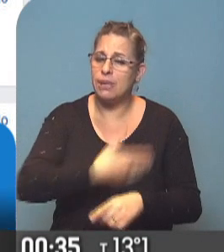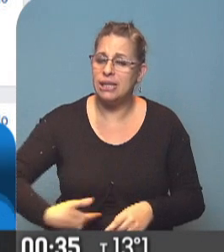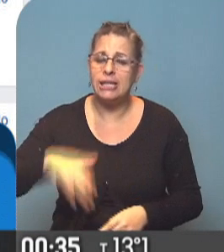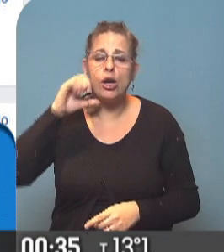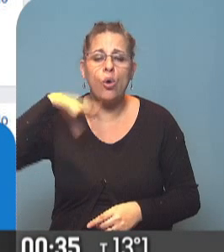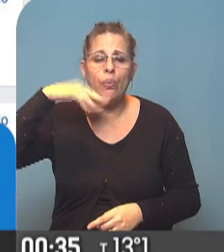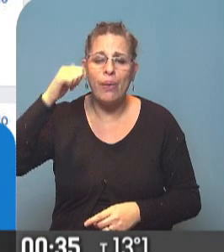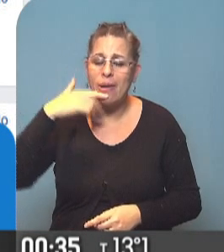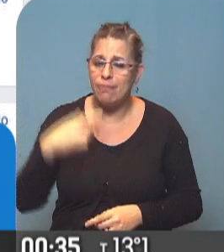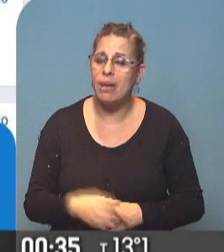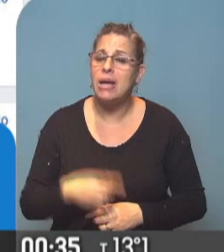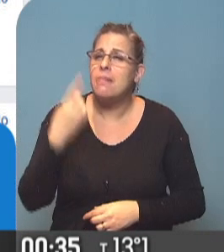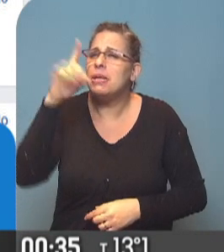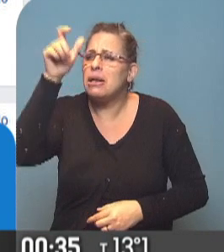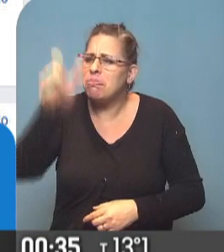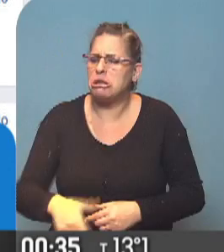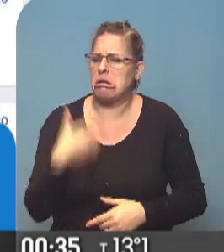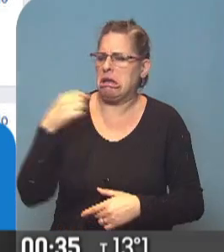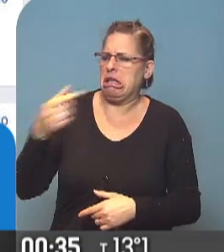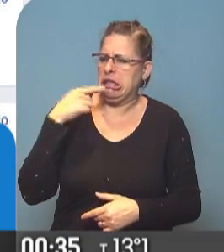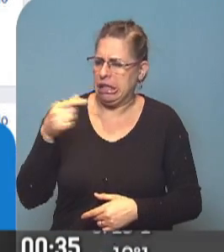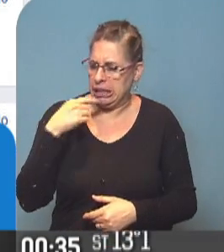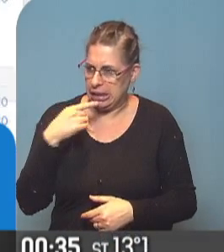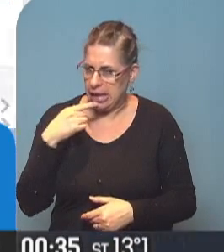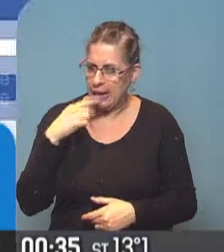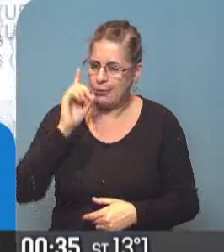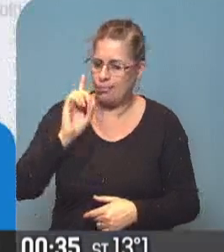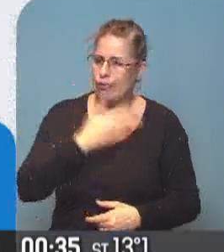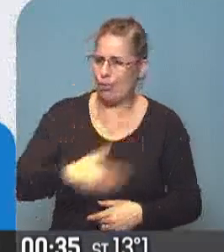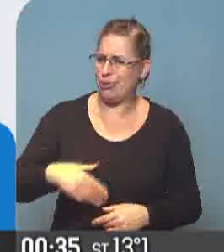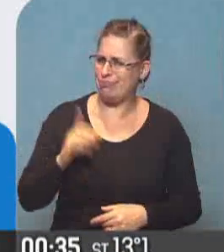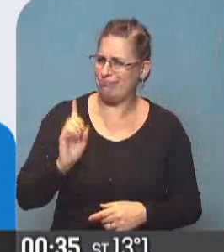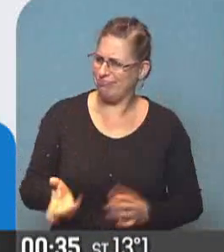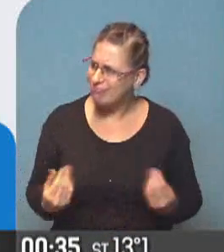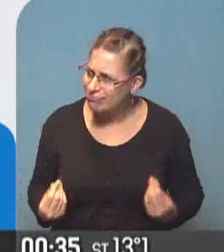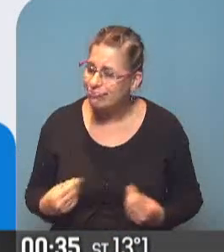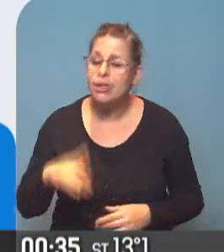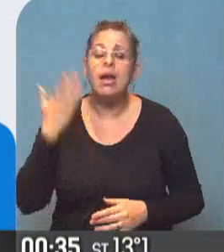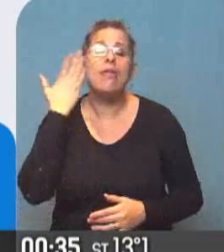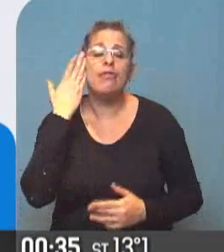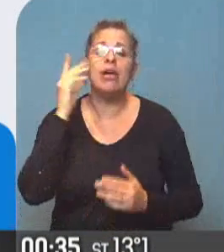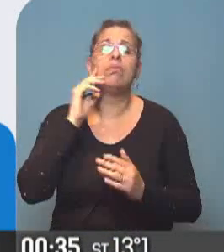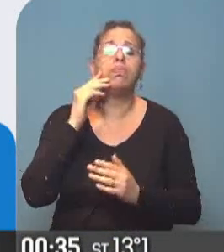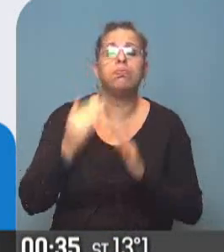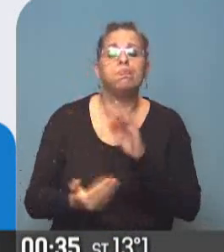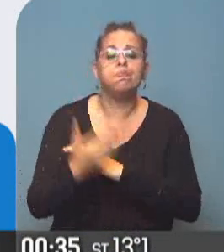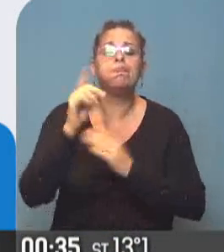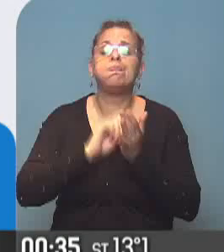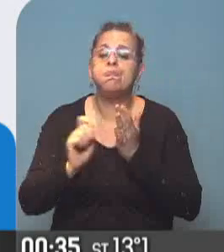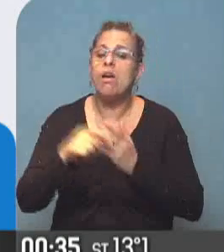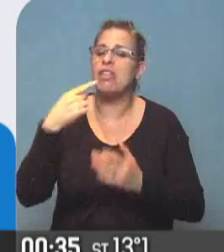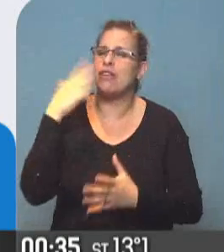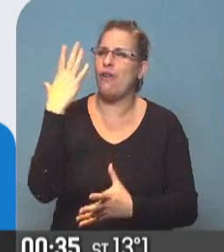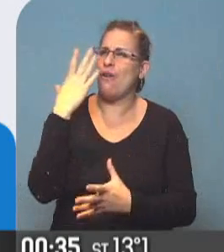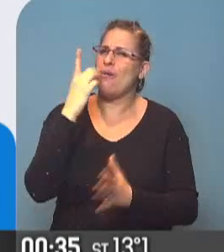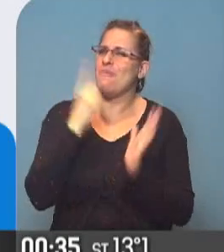Obama fue uno de los primeros en criticar la decisión de la Casa Blanca. En su cuenta de Facebook, el demócrata calificó de errada